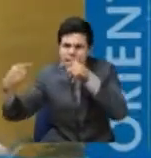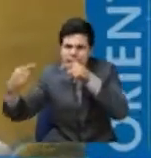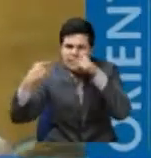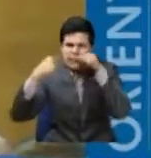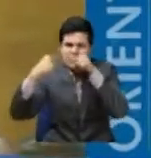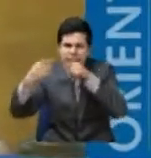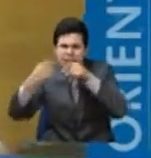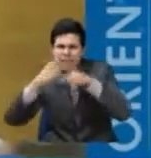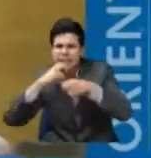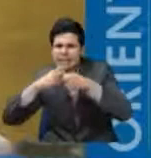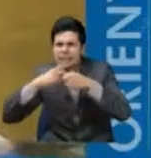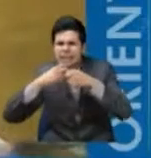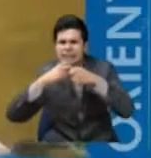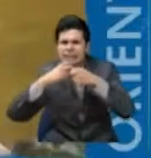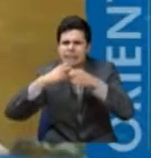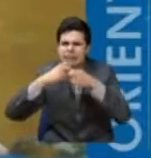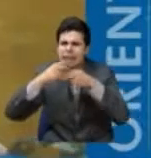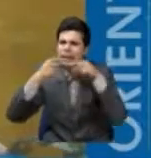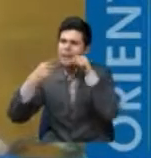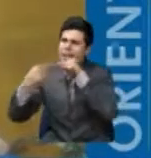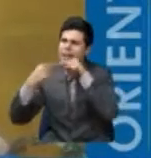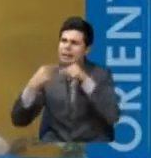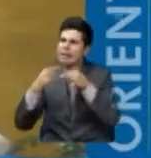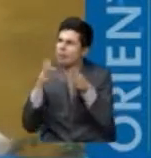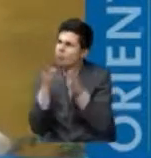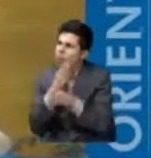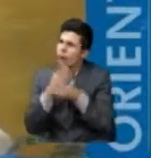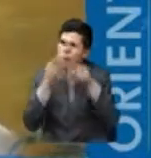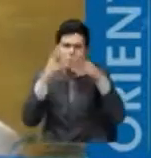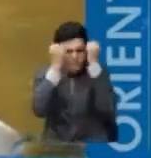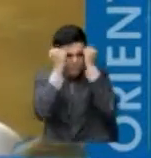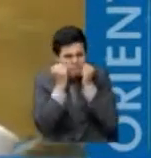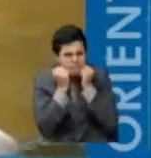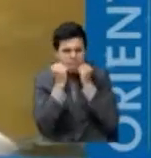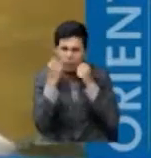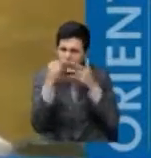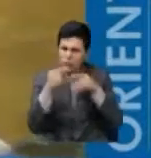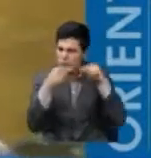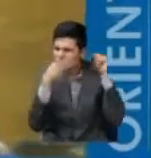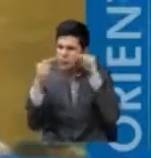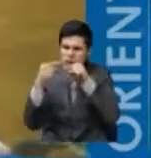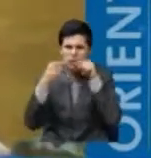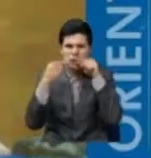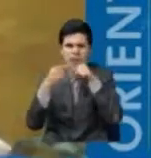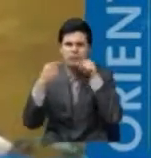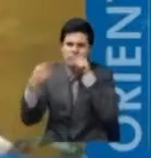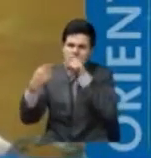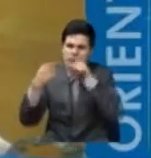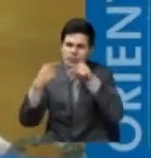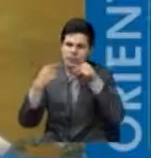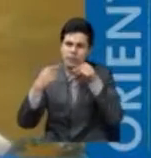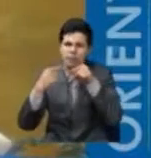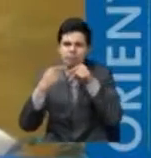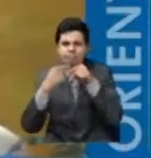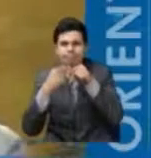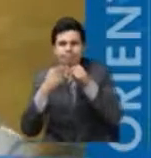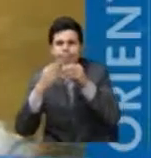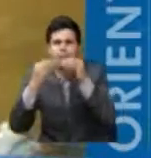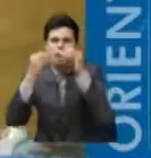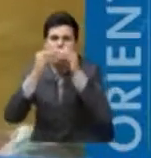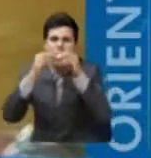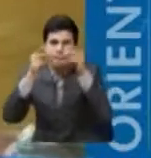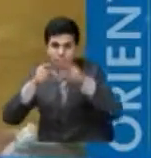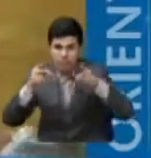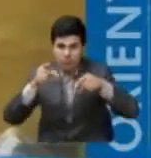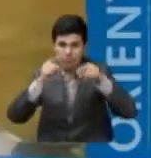ya llegaron a la casa encapuchados, a quemar llantas, entonces golpearon a algunas